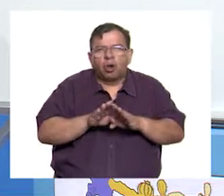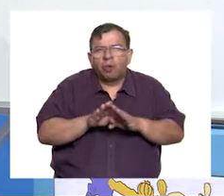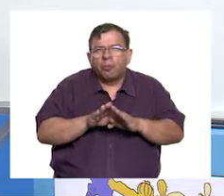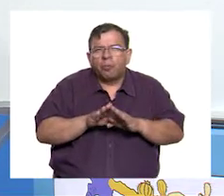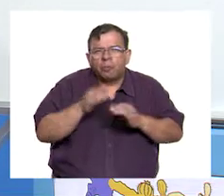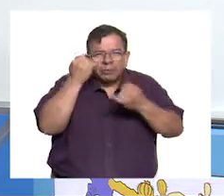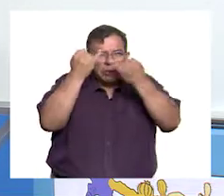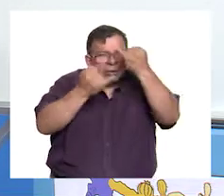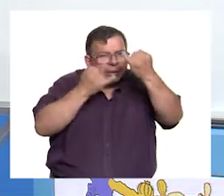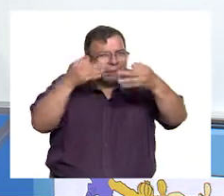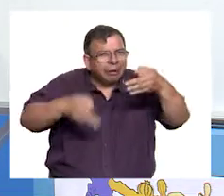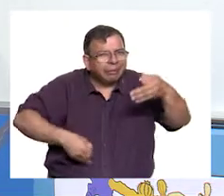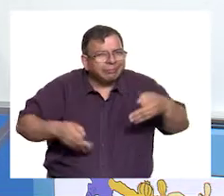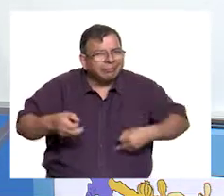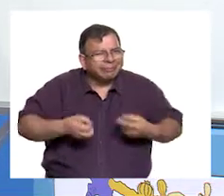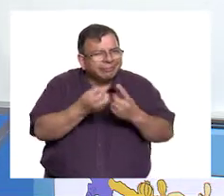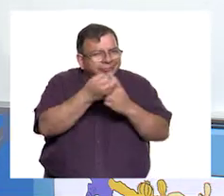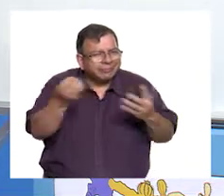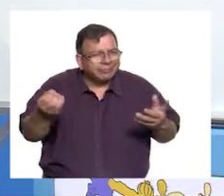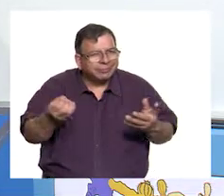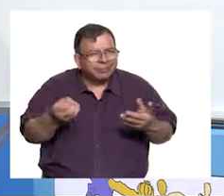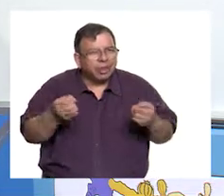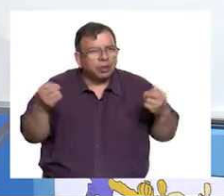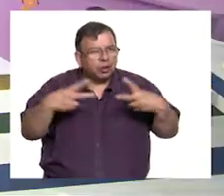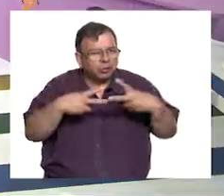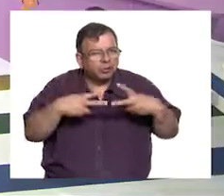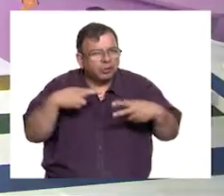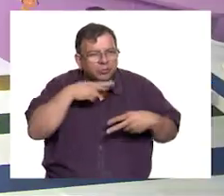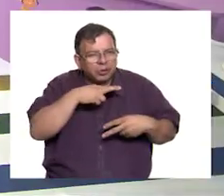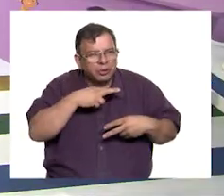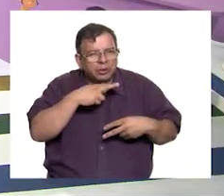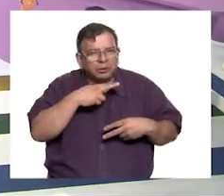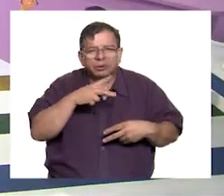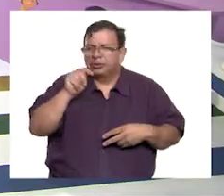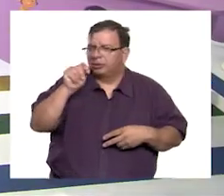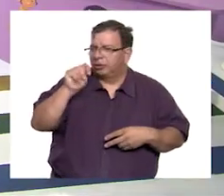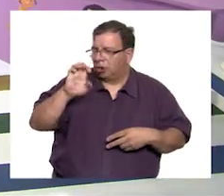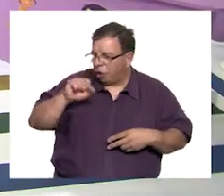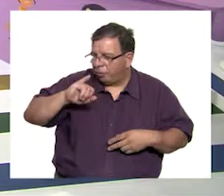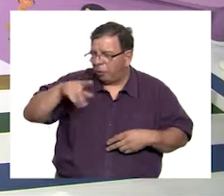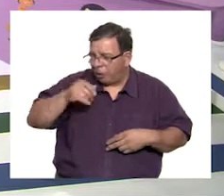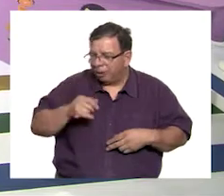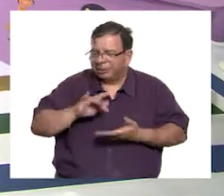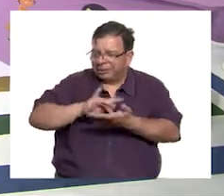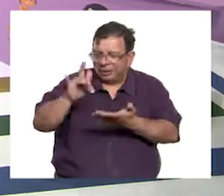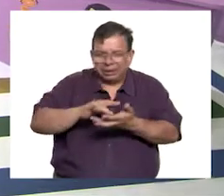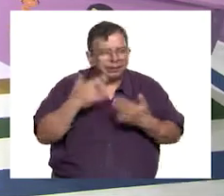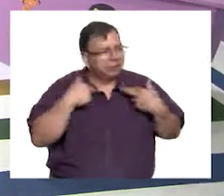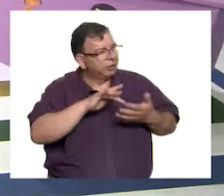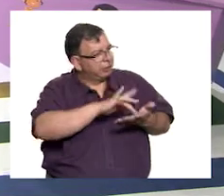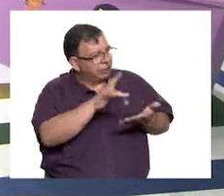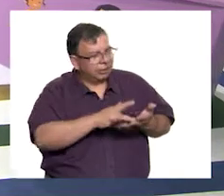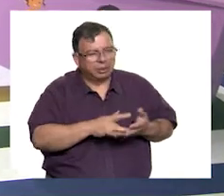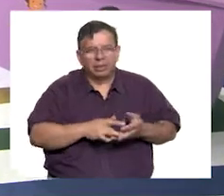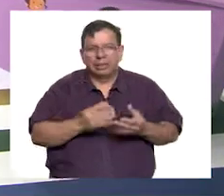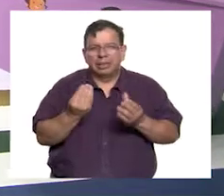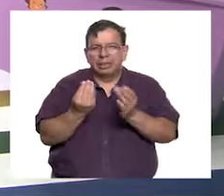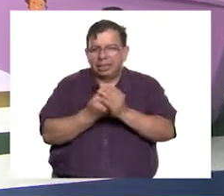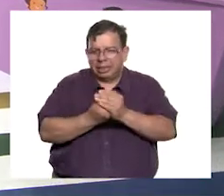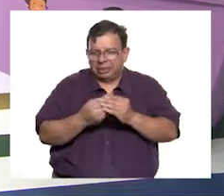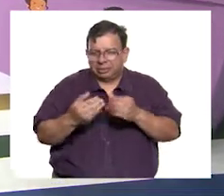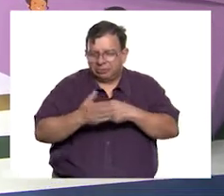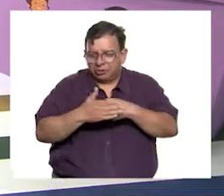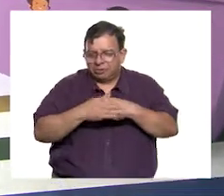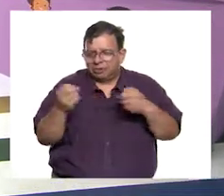nuestra obra de teatro. Nos vemos pronto, estudiantes en casa. Tom, Juan Carlos, muchas gracias. Maestro Tom, gracias. Nos vemos en la siguiente clase. Claro